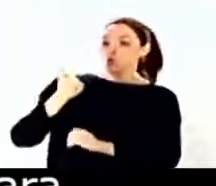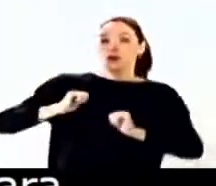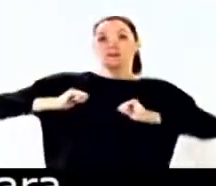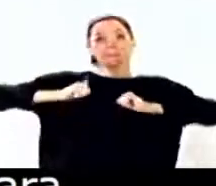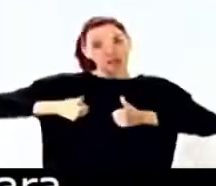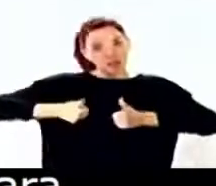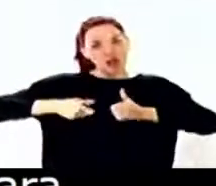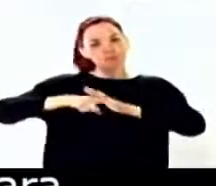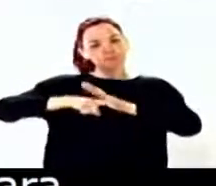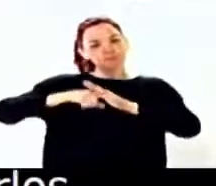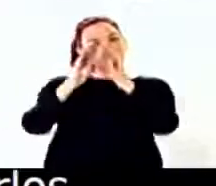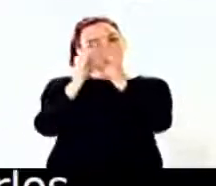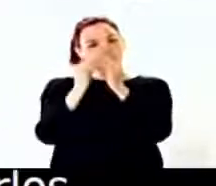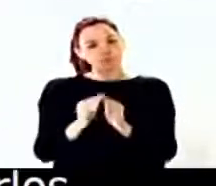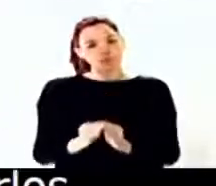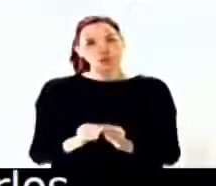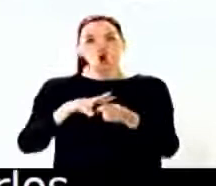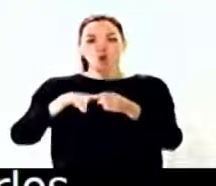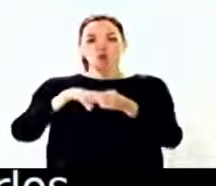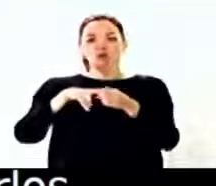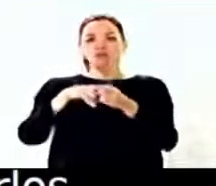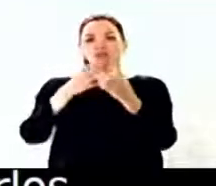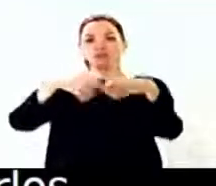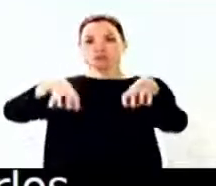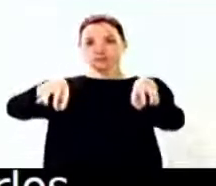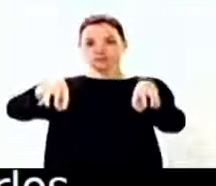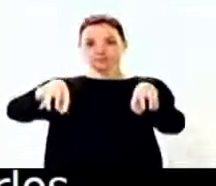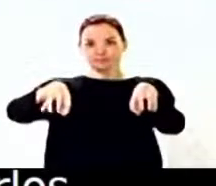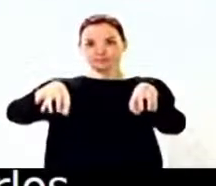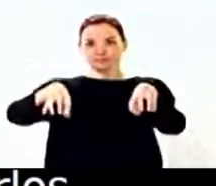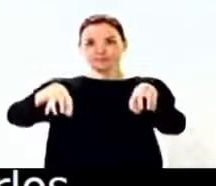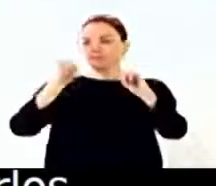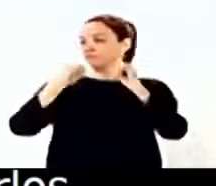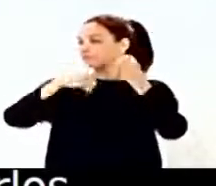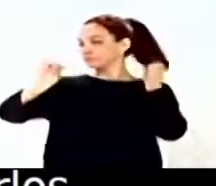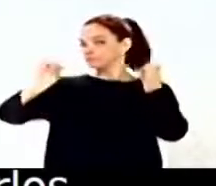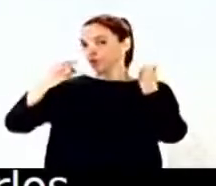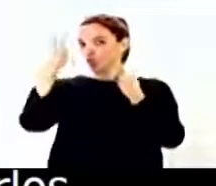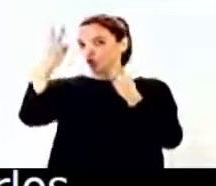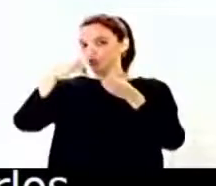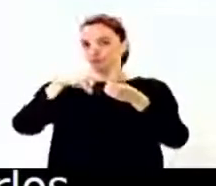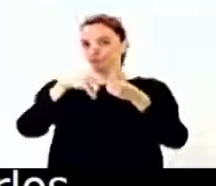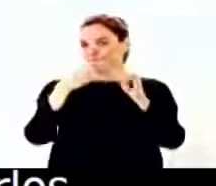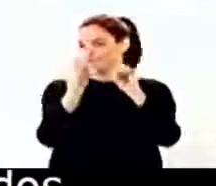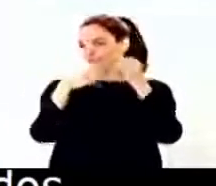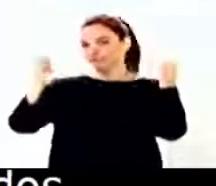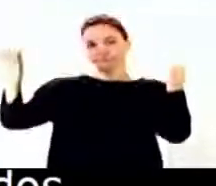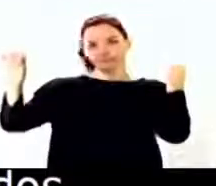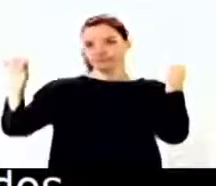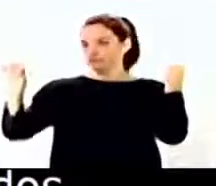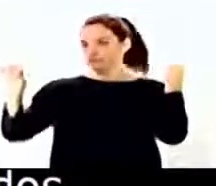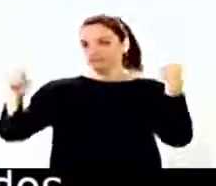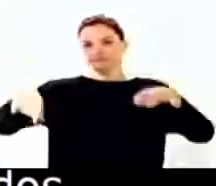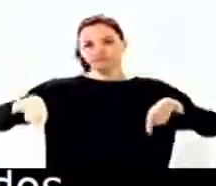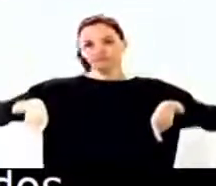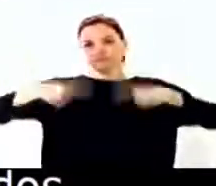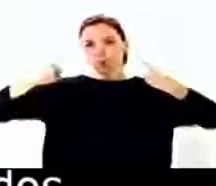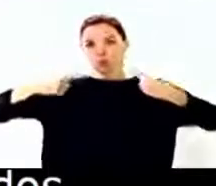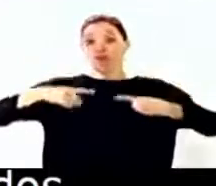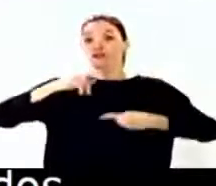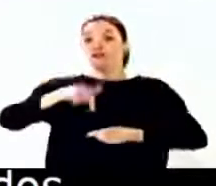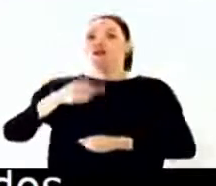autonomía, había dos provincias que se miraban de espaldas, que no se miraban. Durante estos 40 años